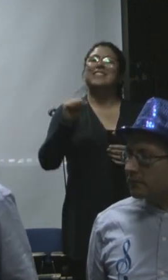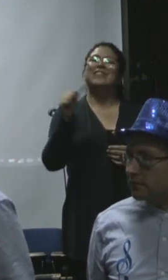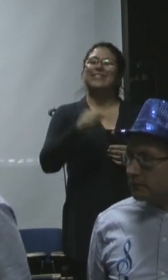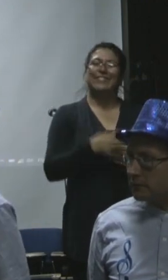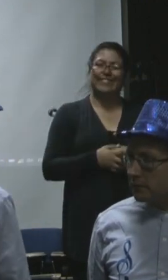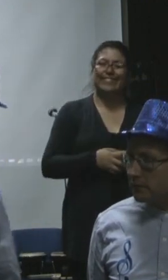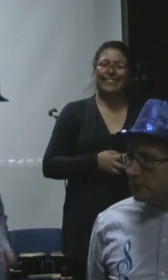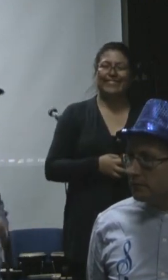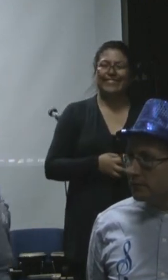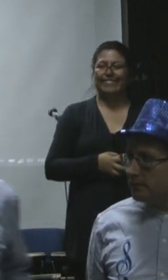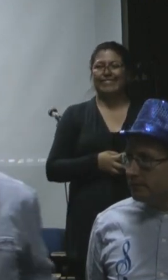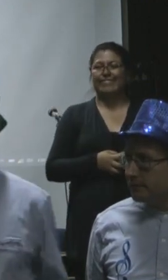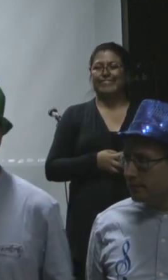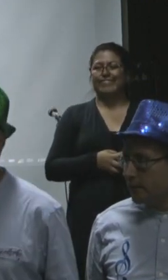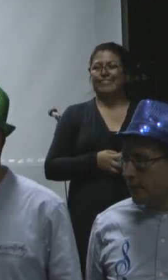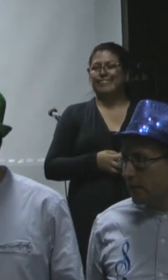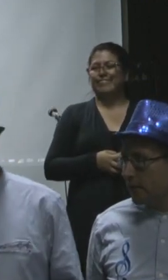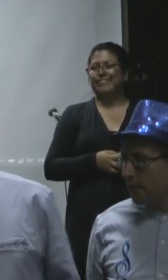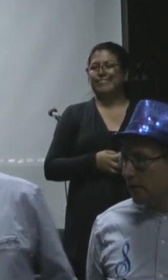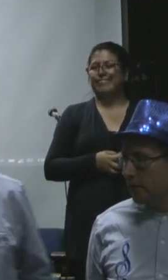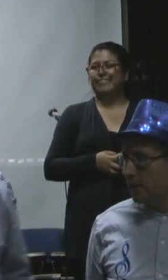bien.